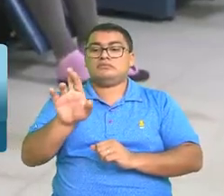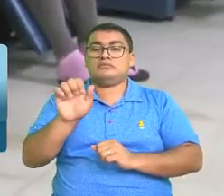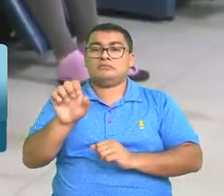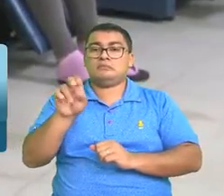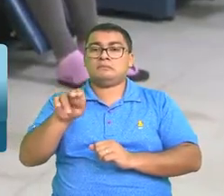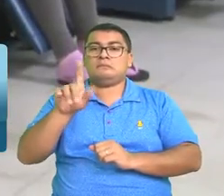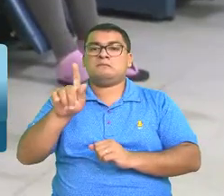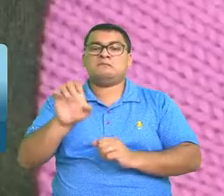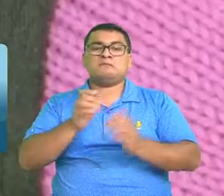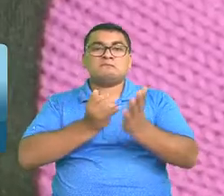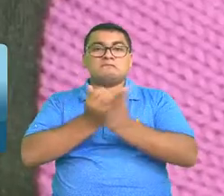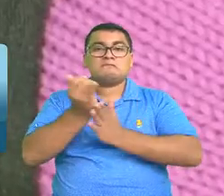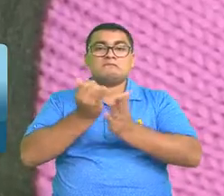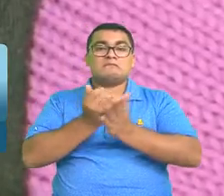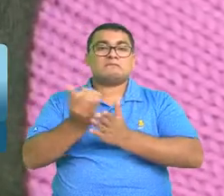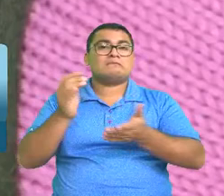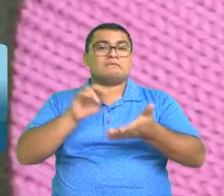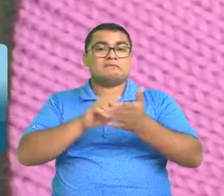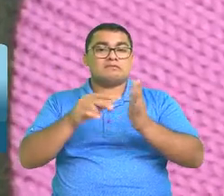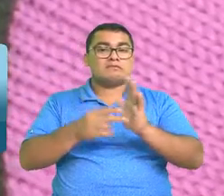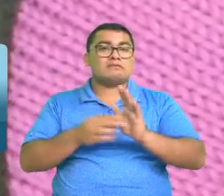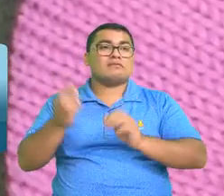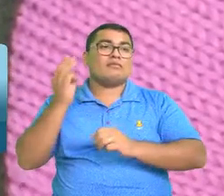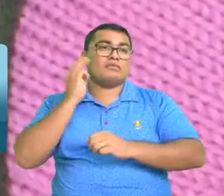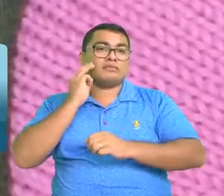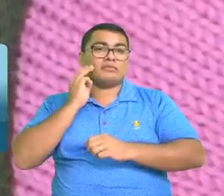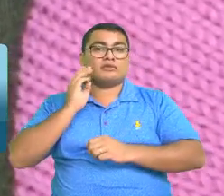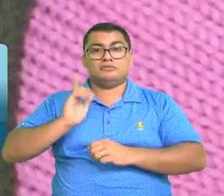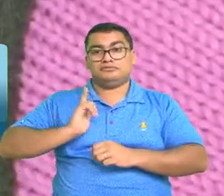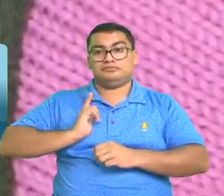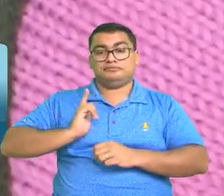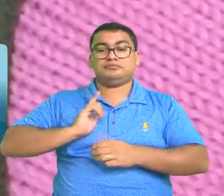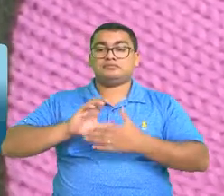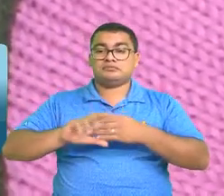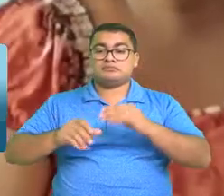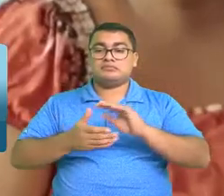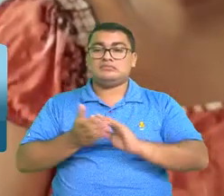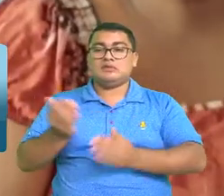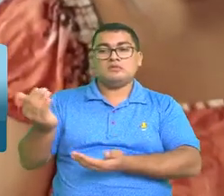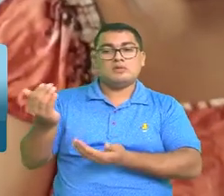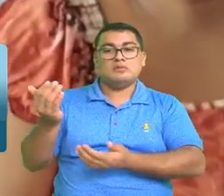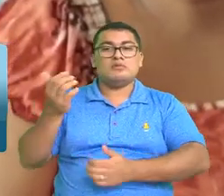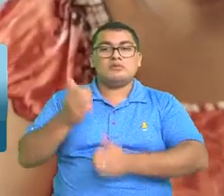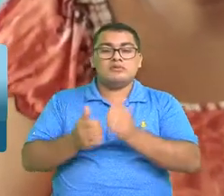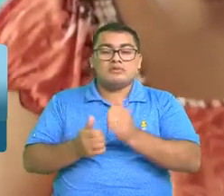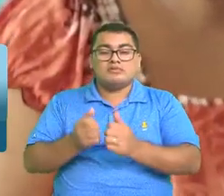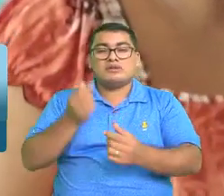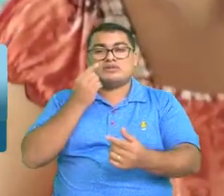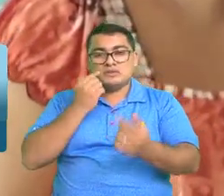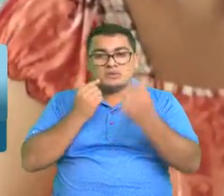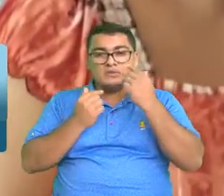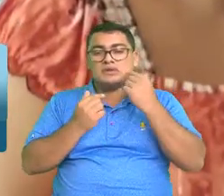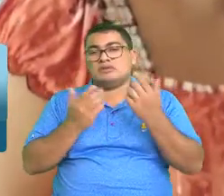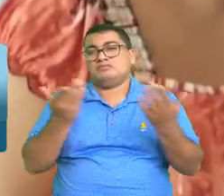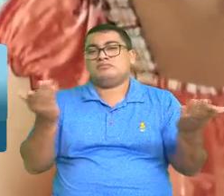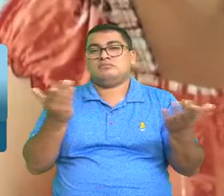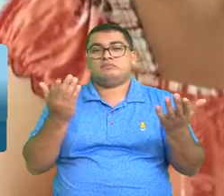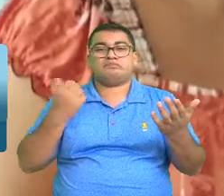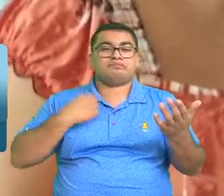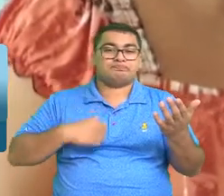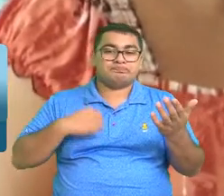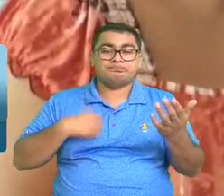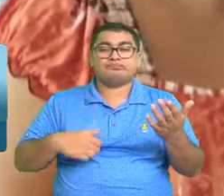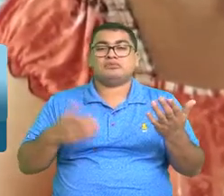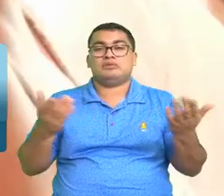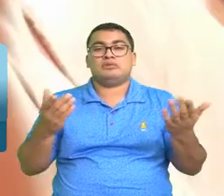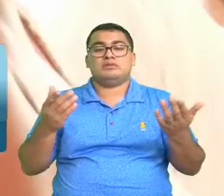ustedes, aparte de la historia de la que la madre cuenta, de que el niño se queja mucho, de que